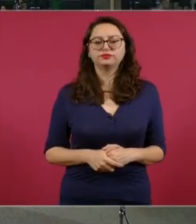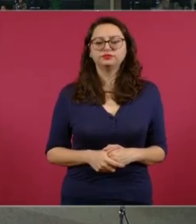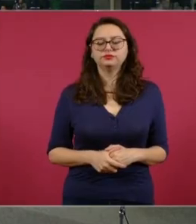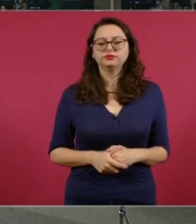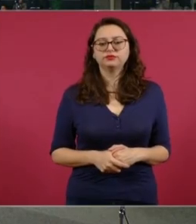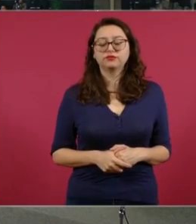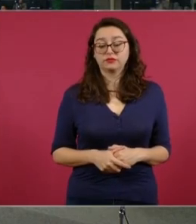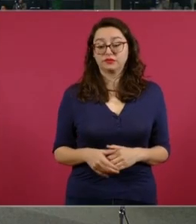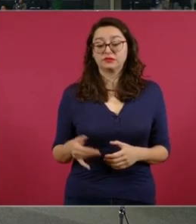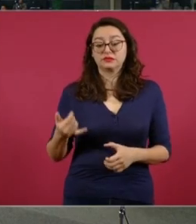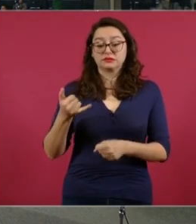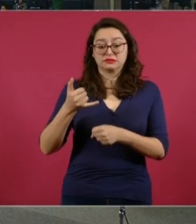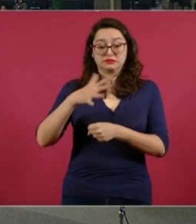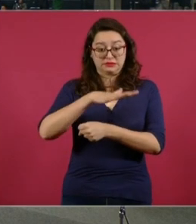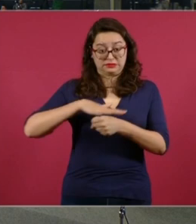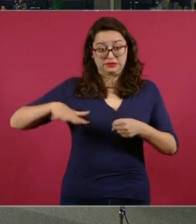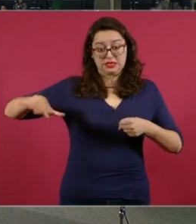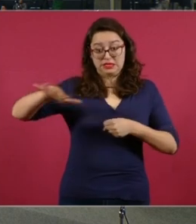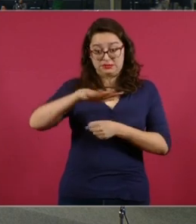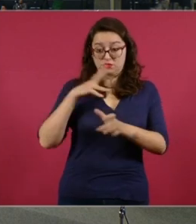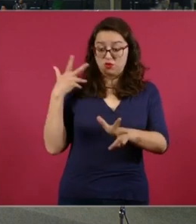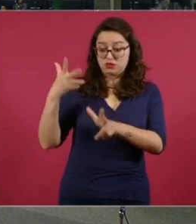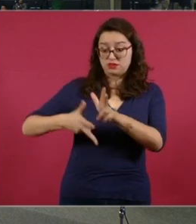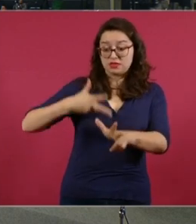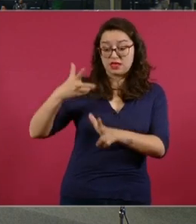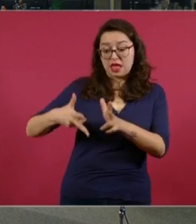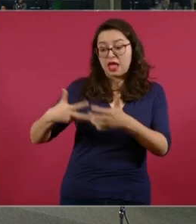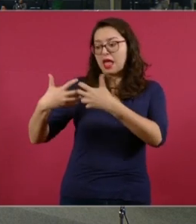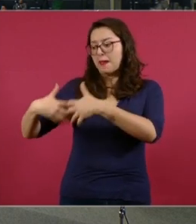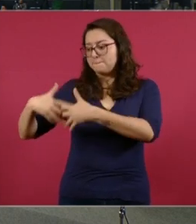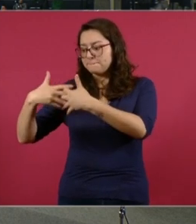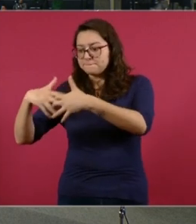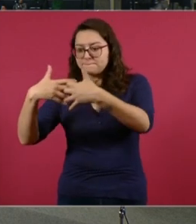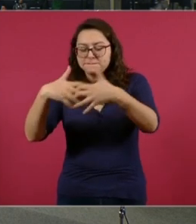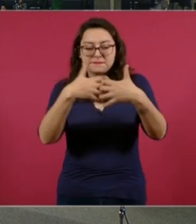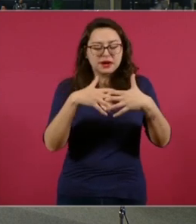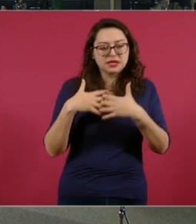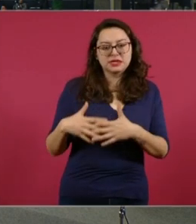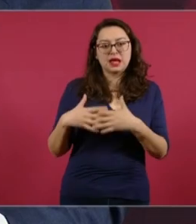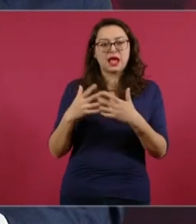corredor interoceánico del Istmo de Tehuantepec? Pues ya